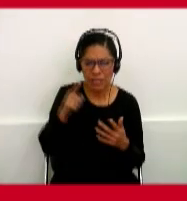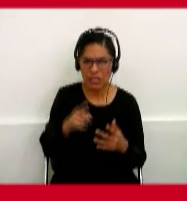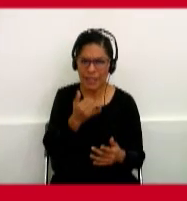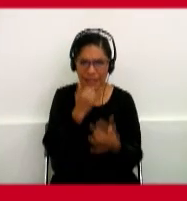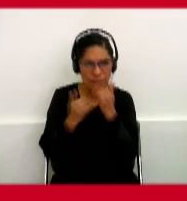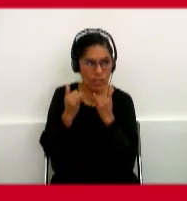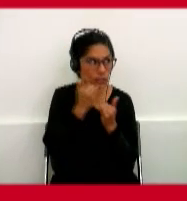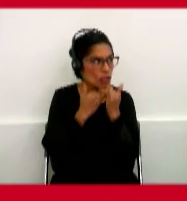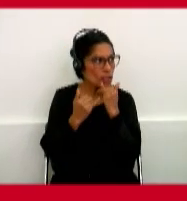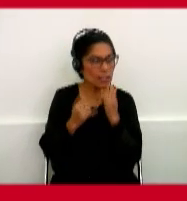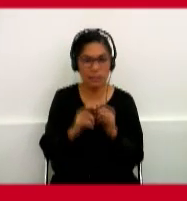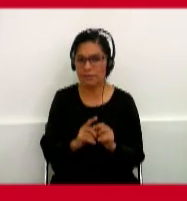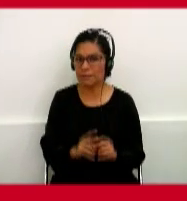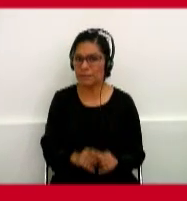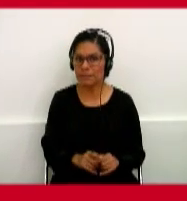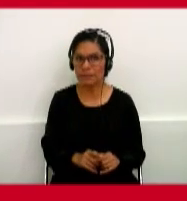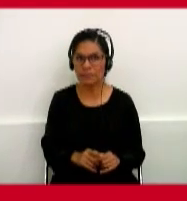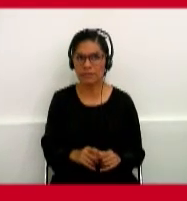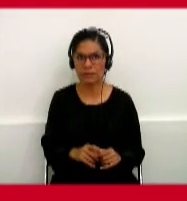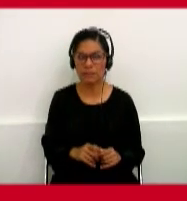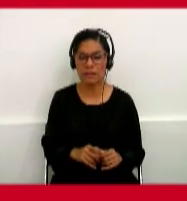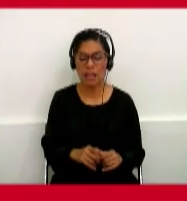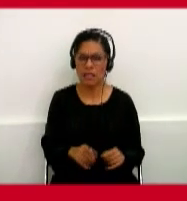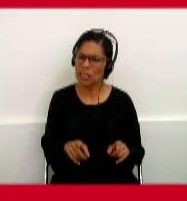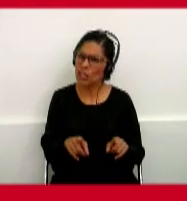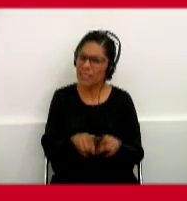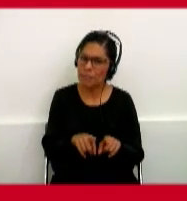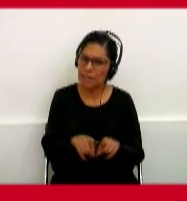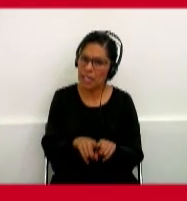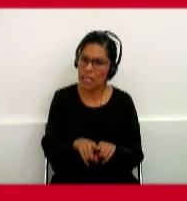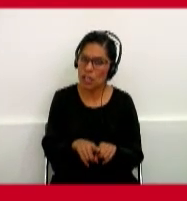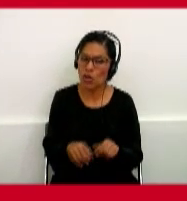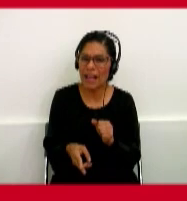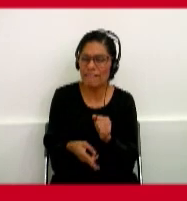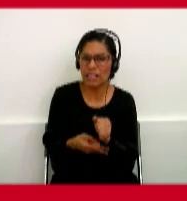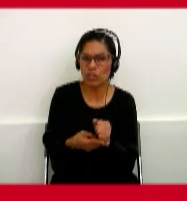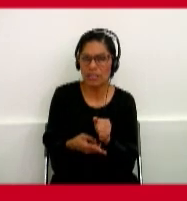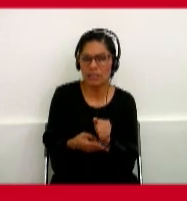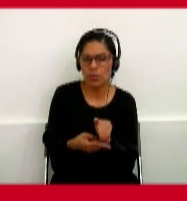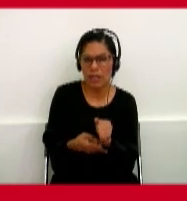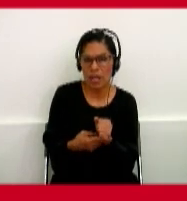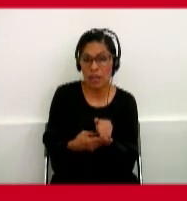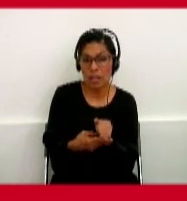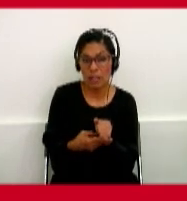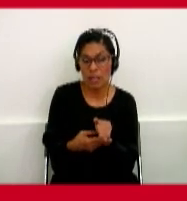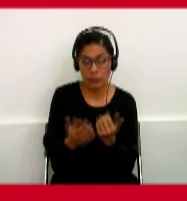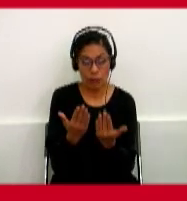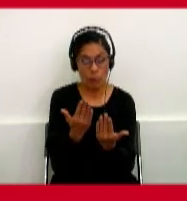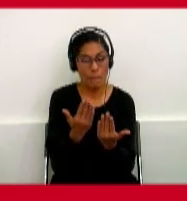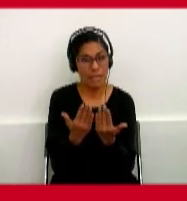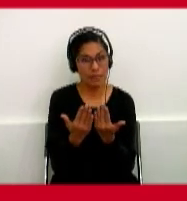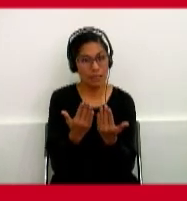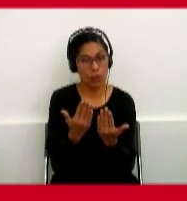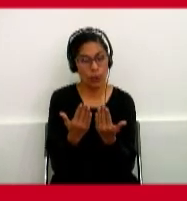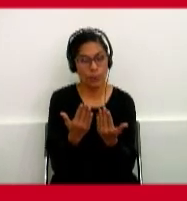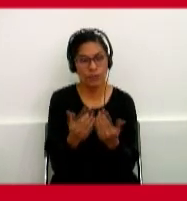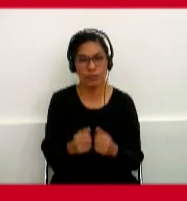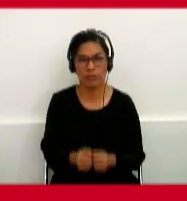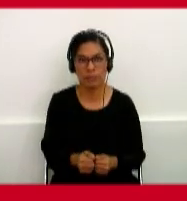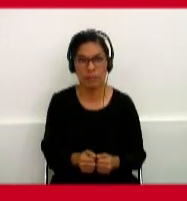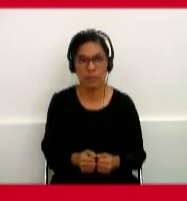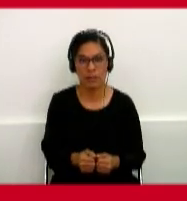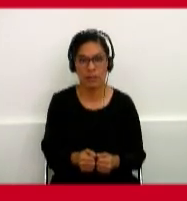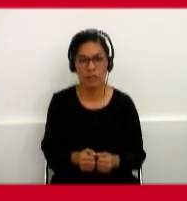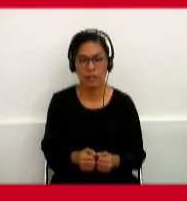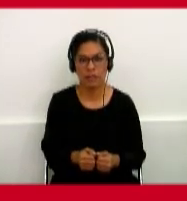también el factor de seguridad fueron muy cercanos, parecidos, ¿no? Y entonces, y bueno,